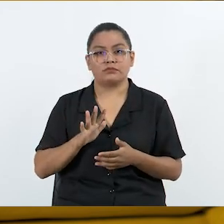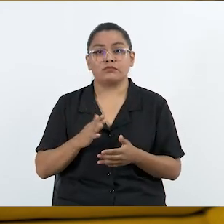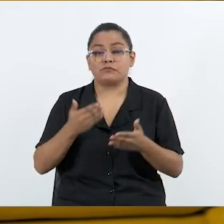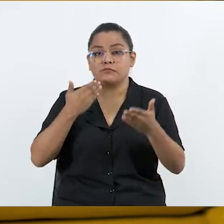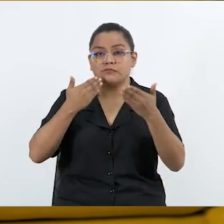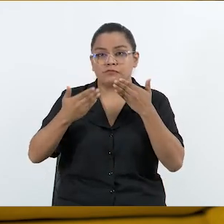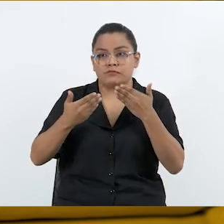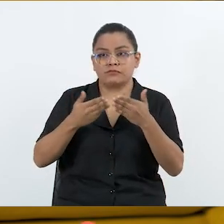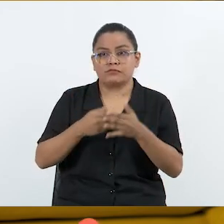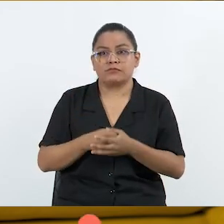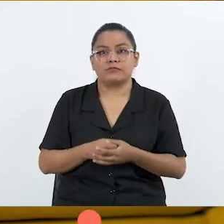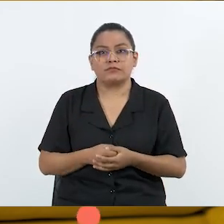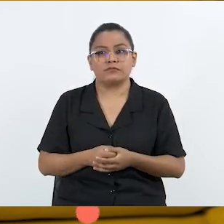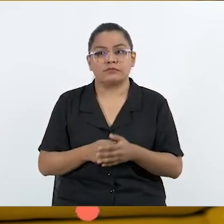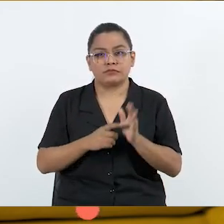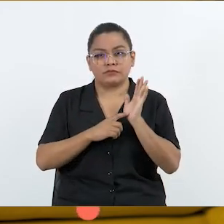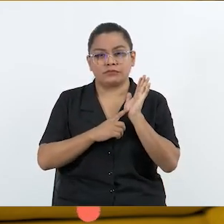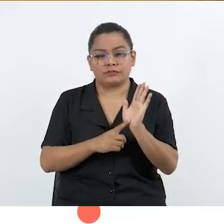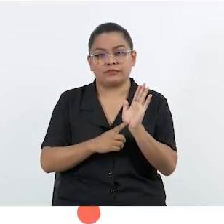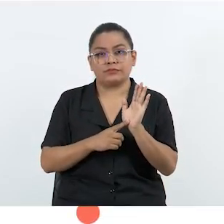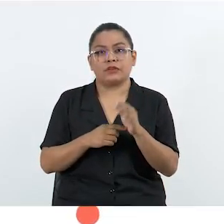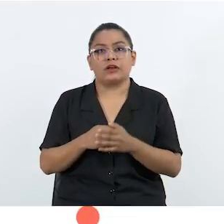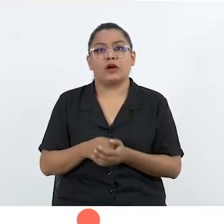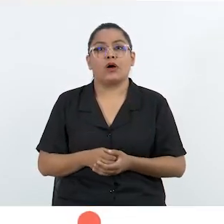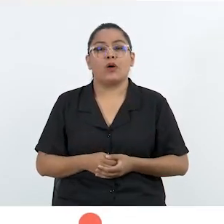esquema, podemos decir que quedaría así.